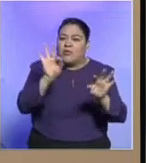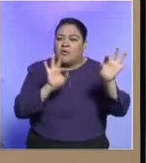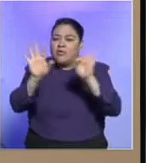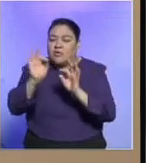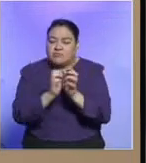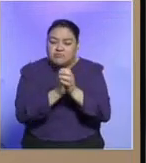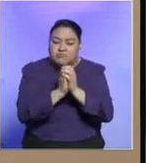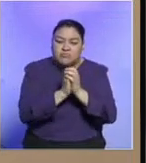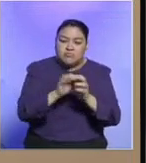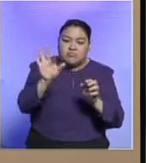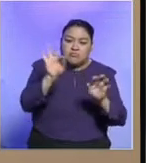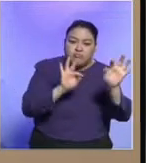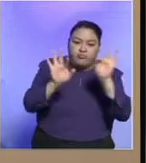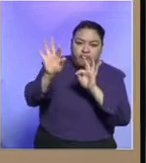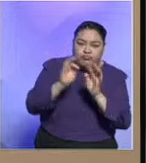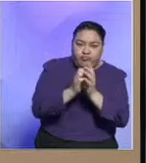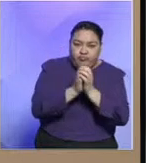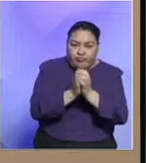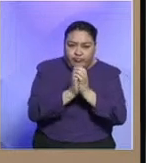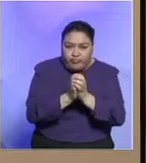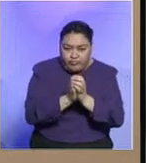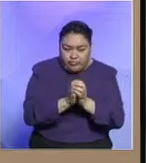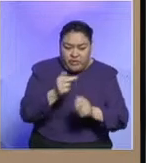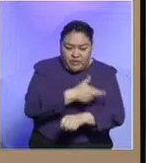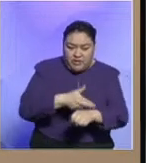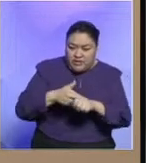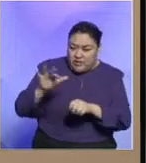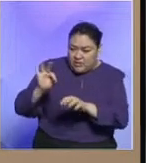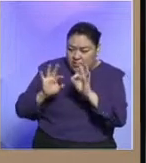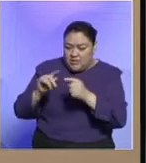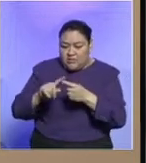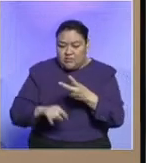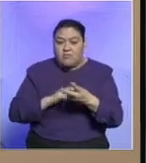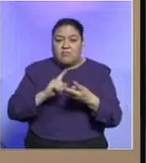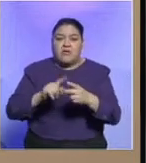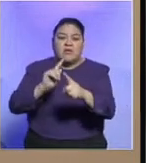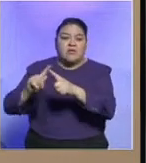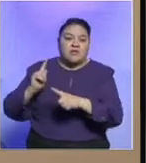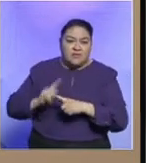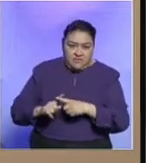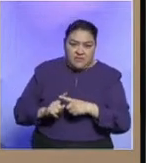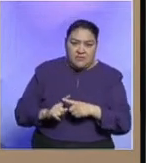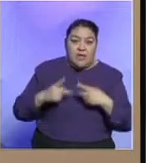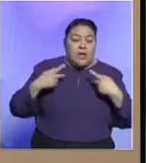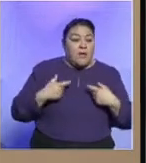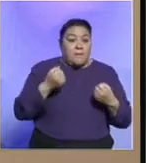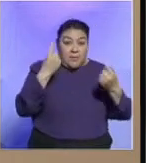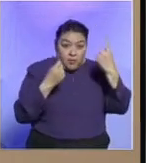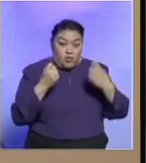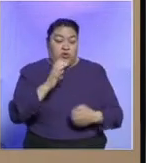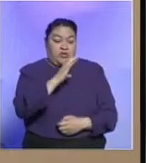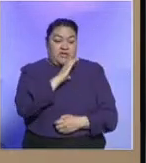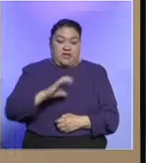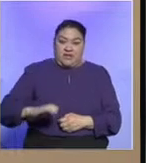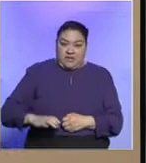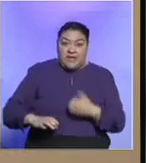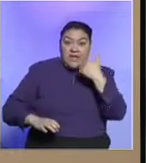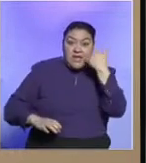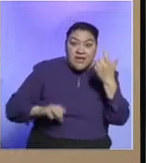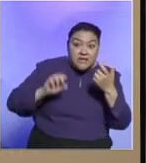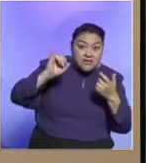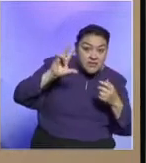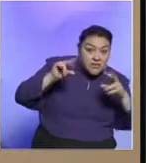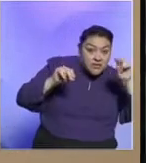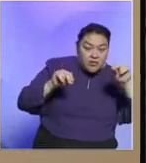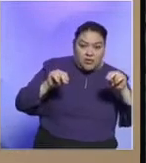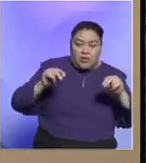elegir, dispuso también el procedimiento de recepción de las declinaciones de candidaturas de las